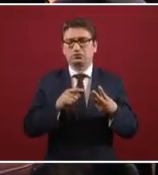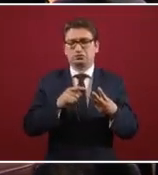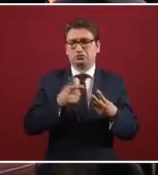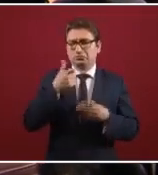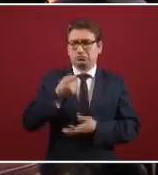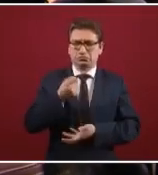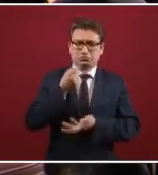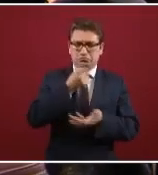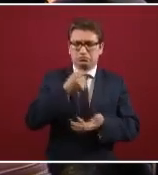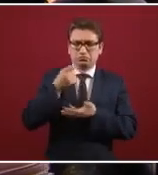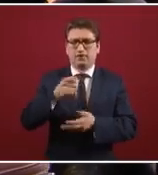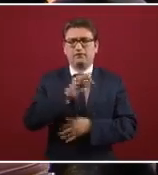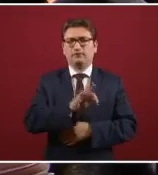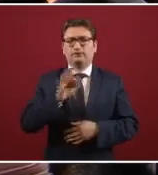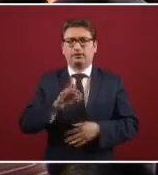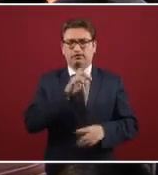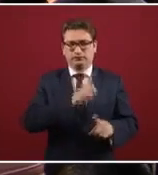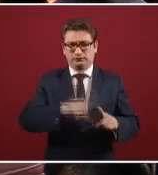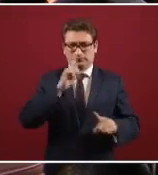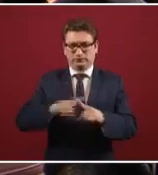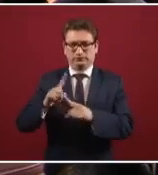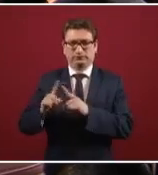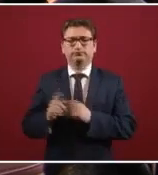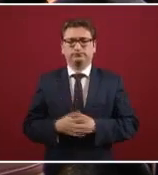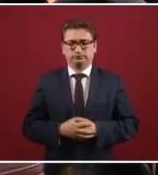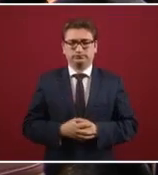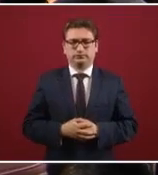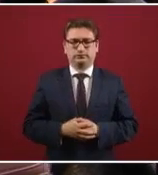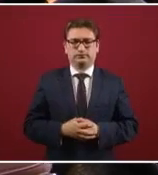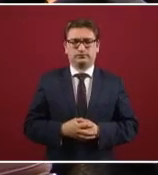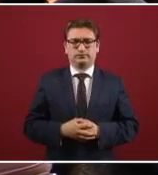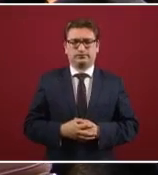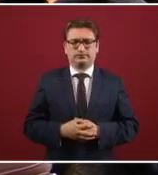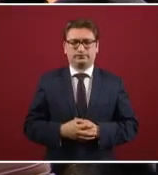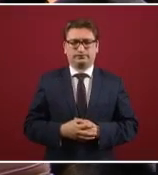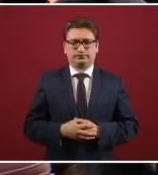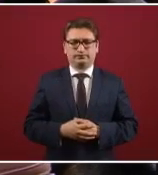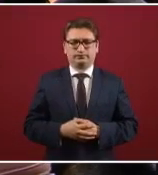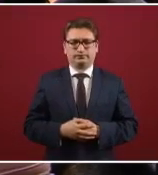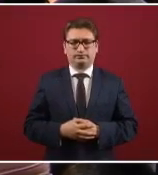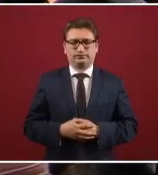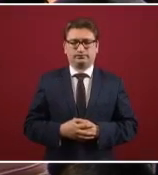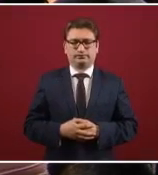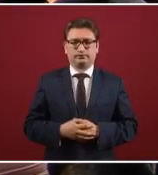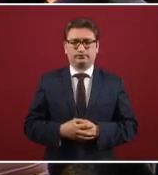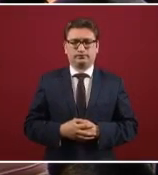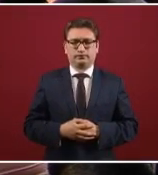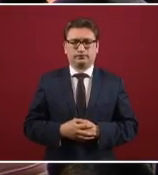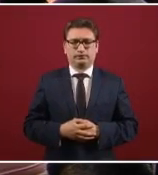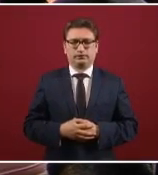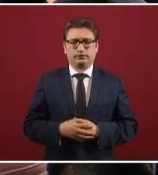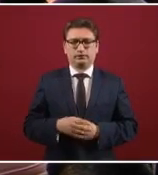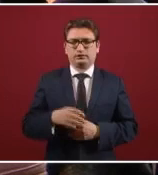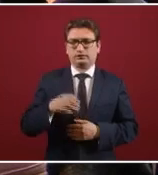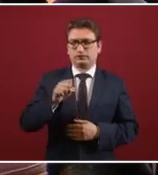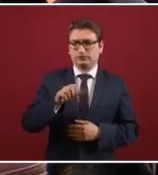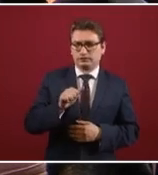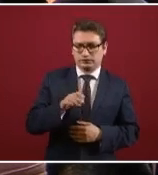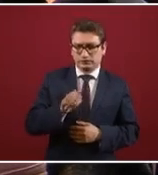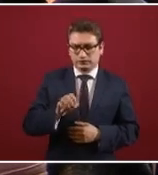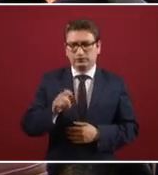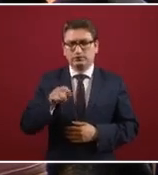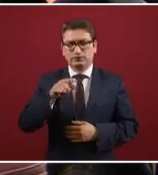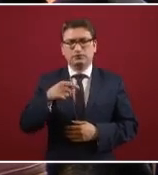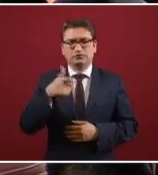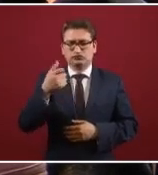diferentes fechas y fueron al interior del del sae en su órgano de